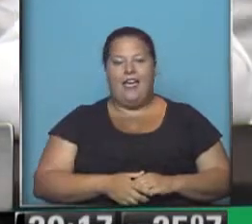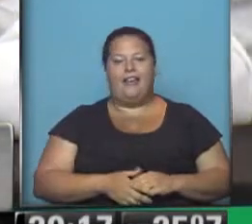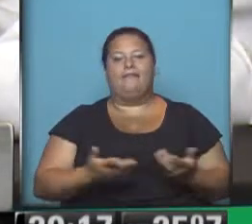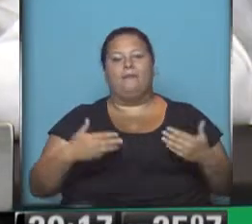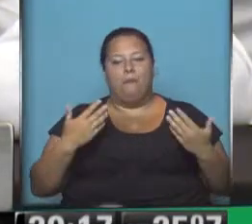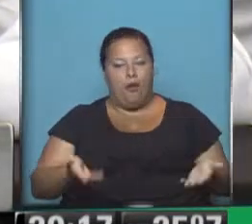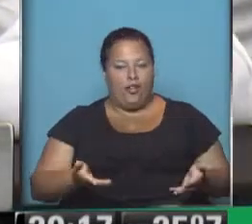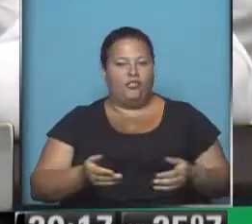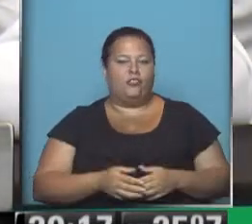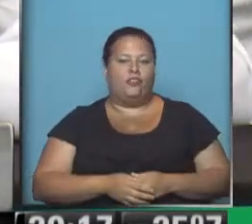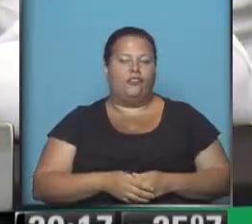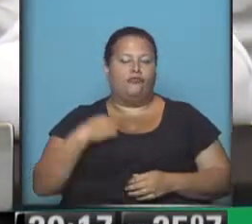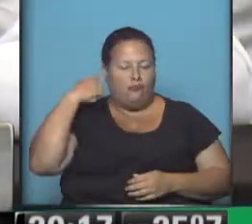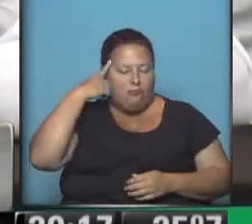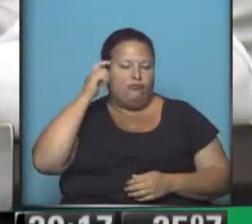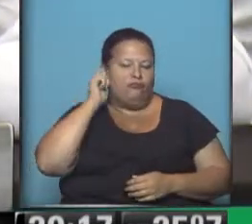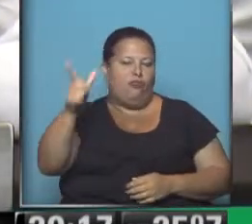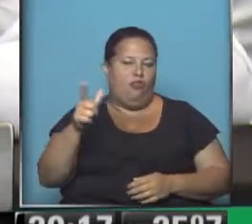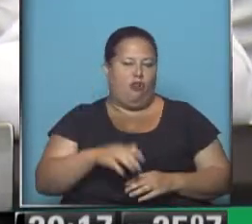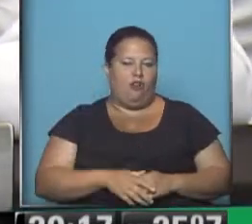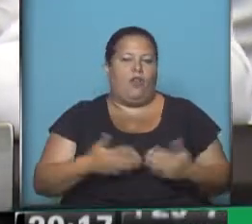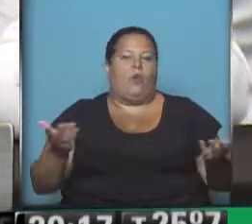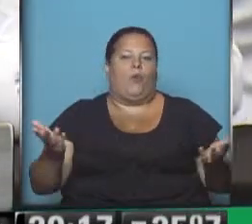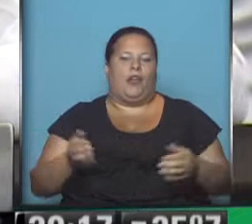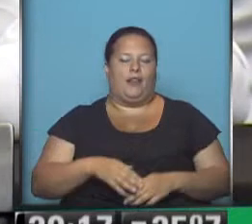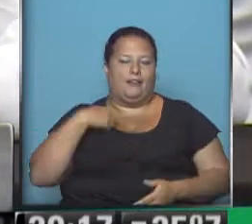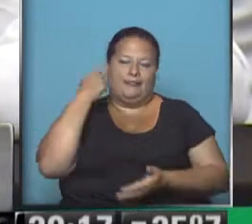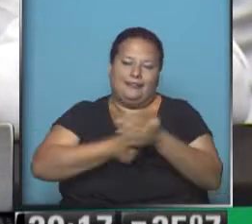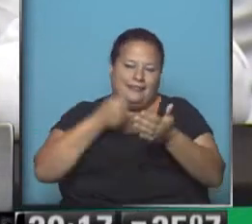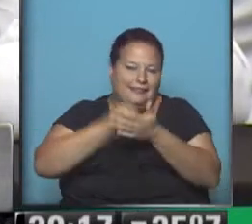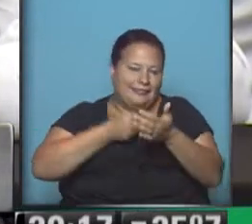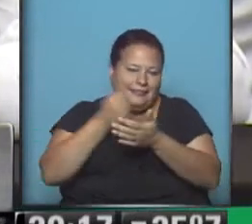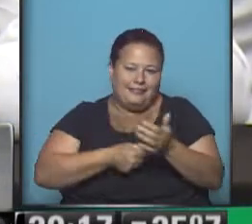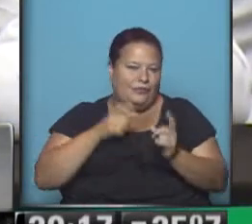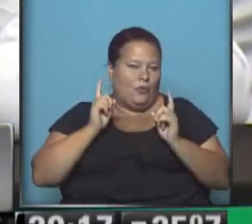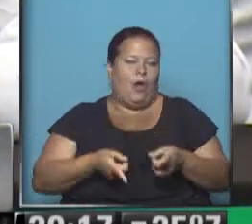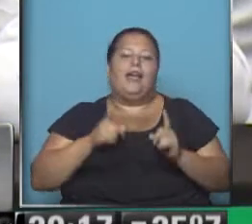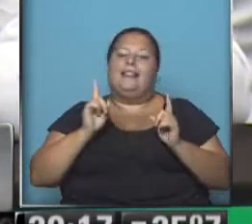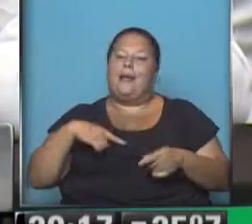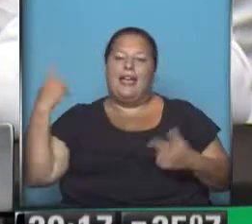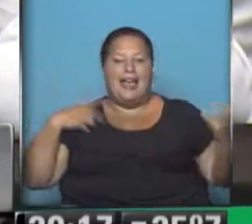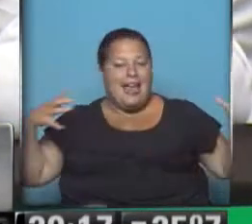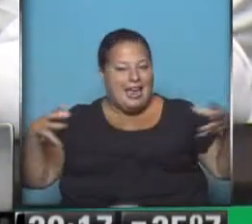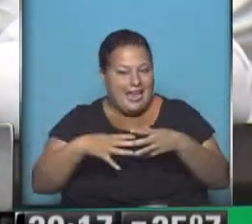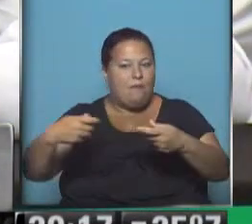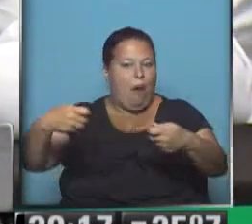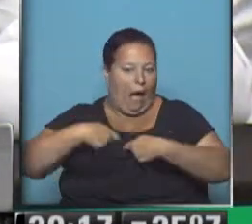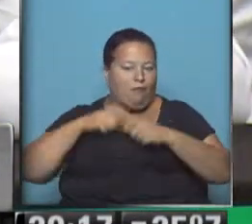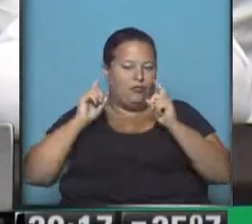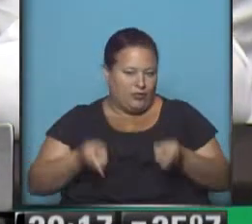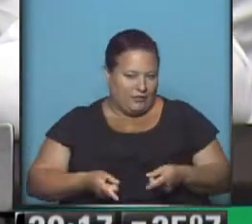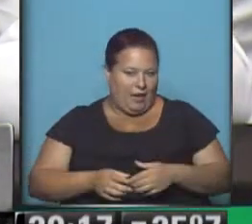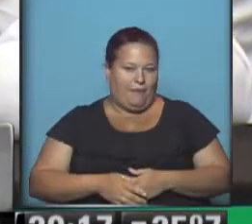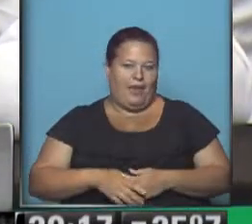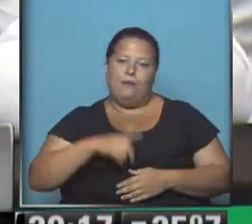que por eso se nos dio y bueno, creo que luché con todo por eso, pero también todo el equipo estaba apoyándome, que